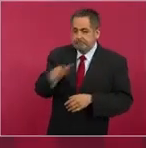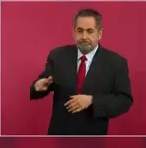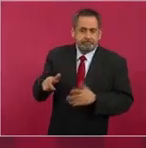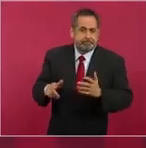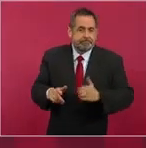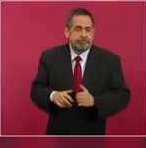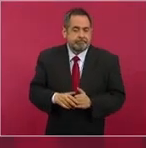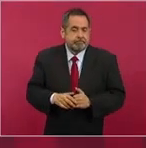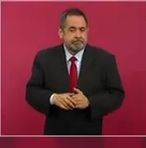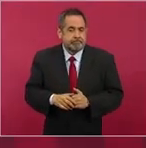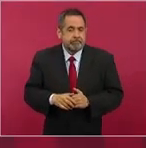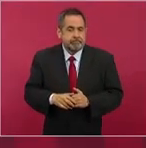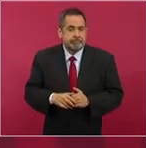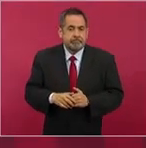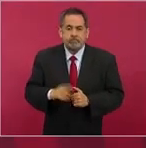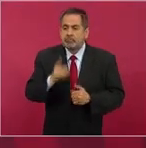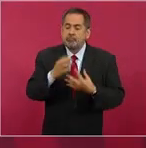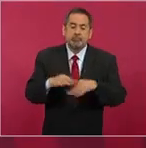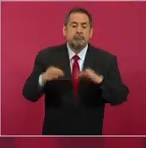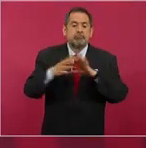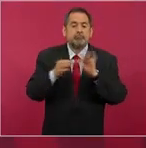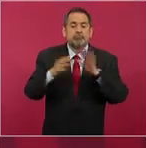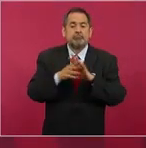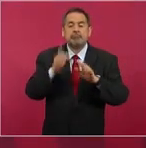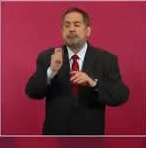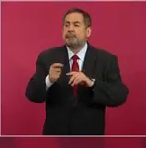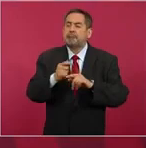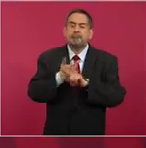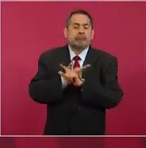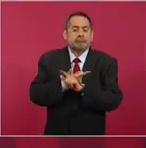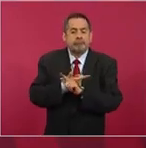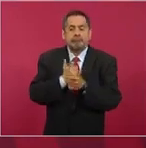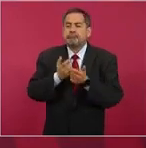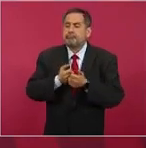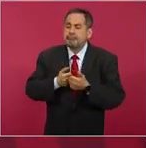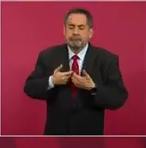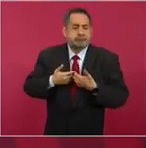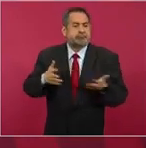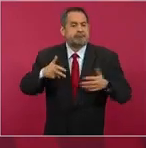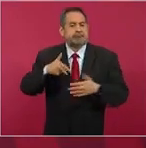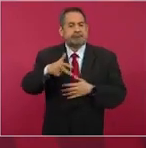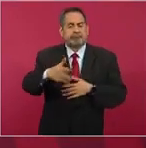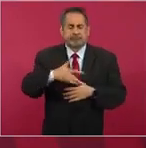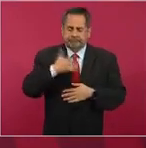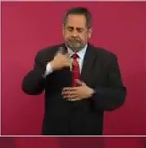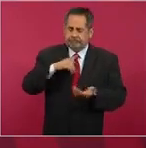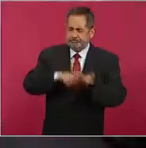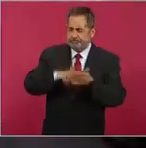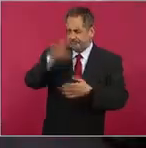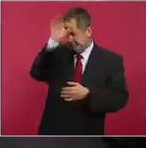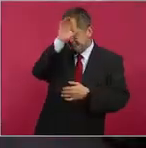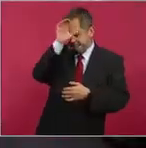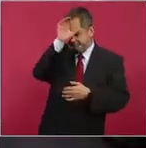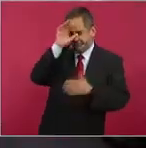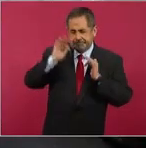más importantes en la vida que la libertad y la conciencia tranquila,